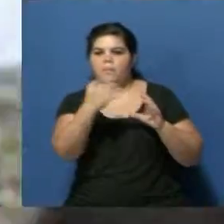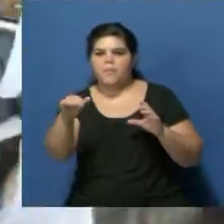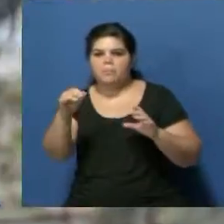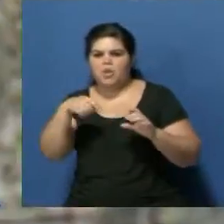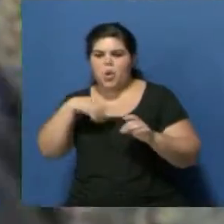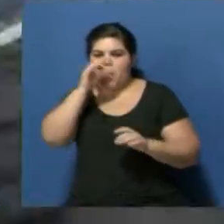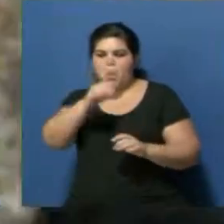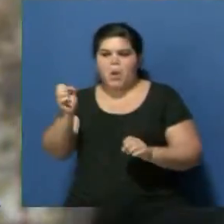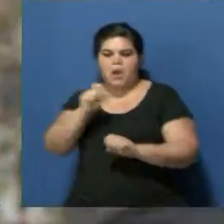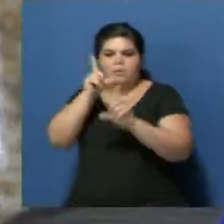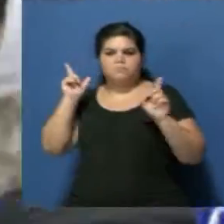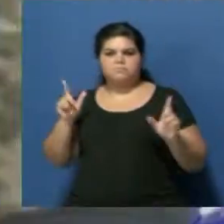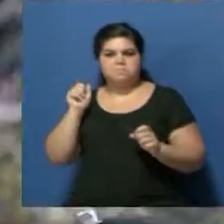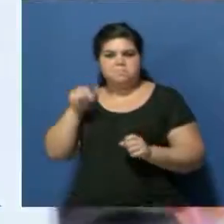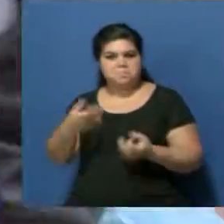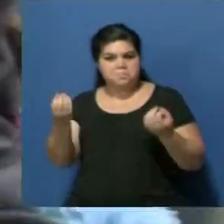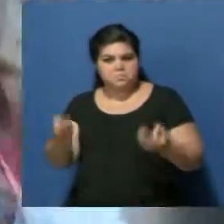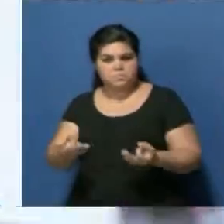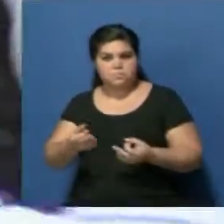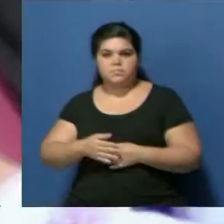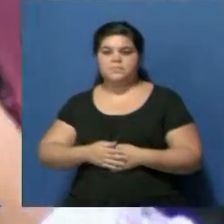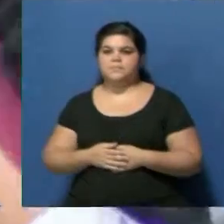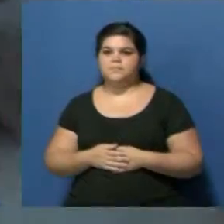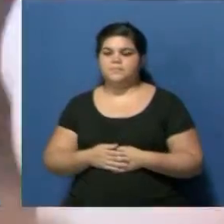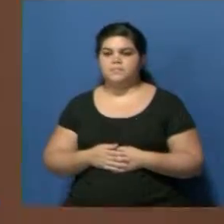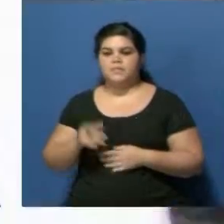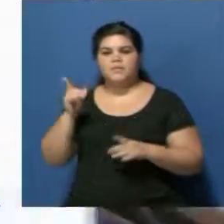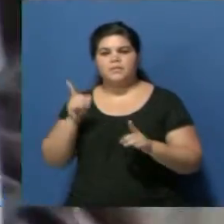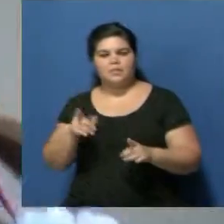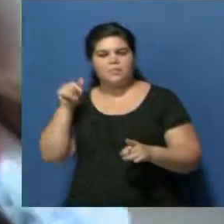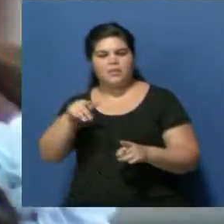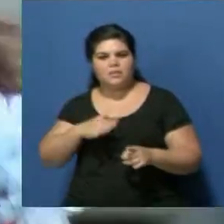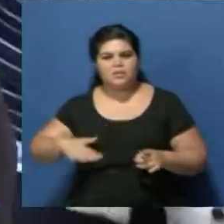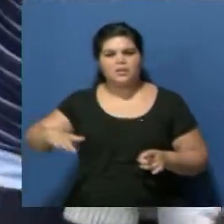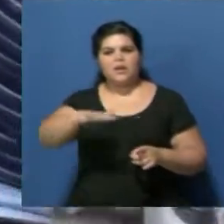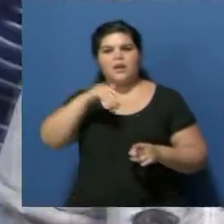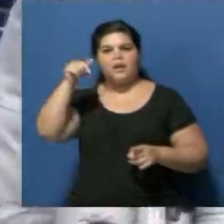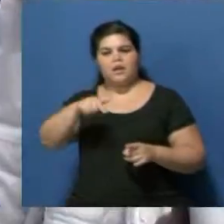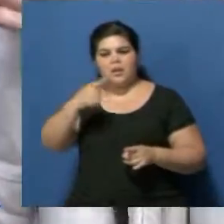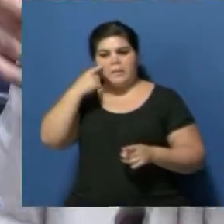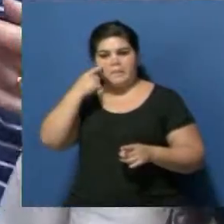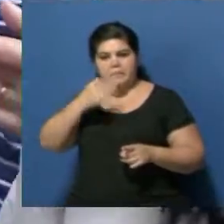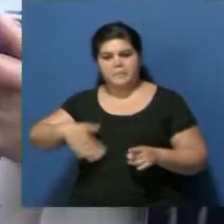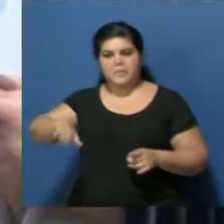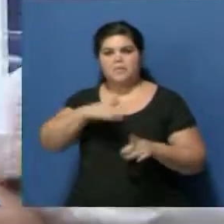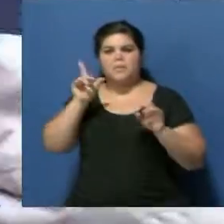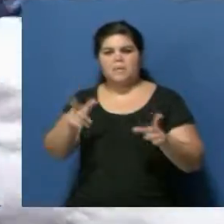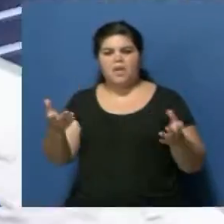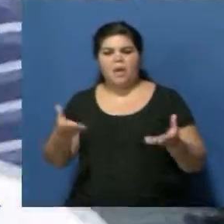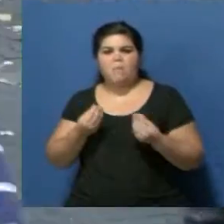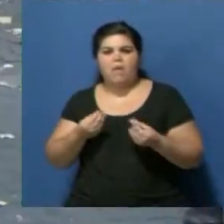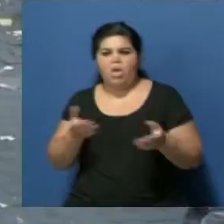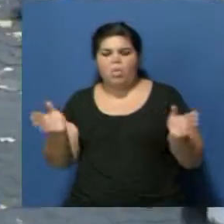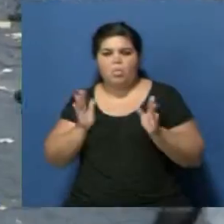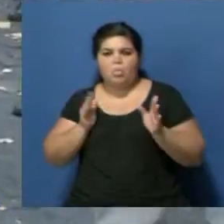cantidad, nunca. Me parece que también es parte del contexto que vivimos y del miedo que hay.